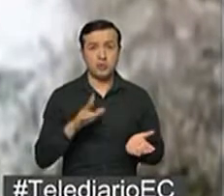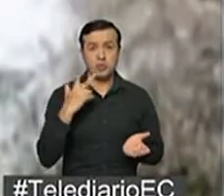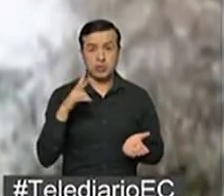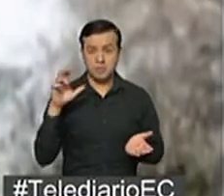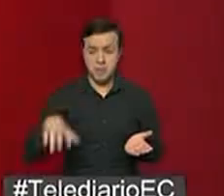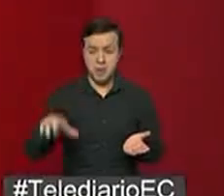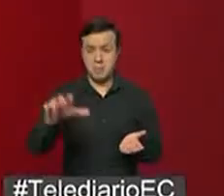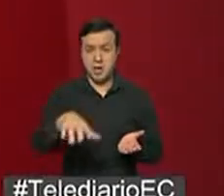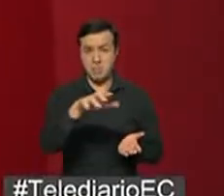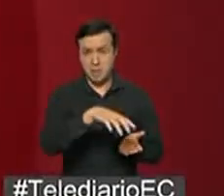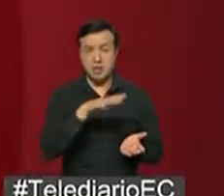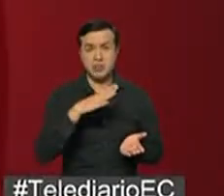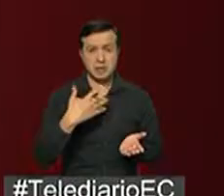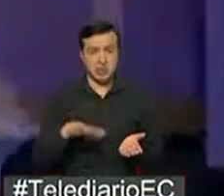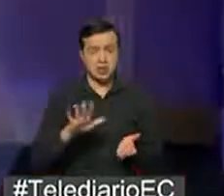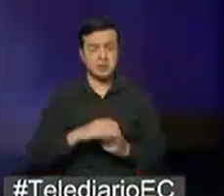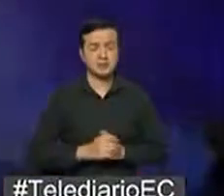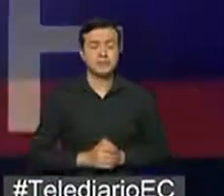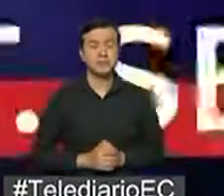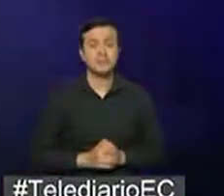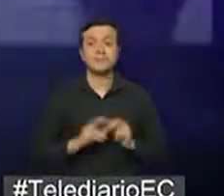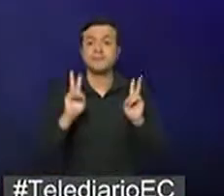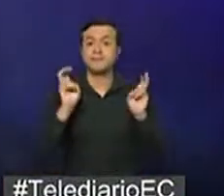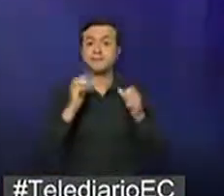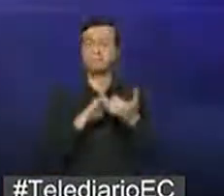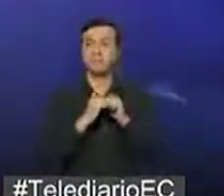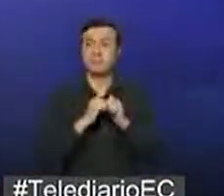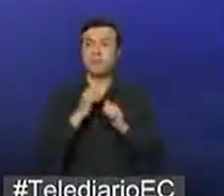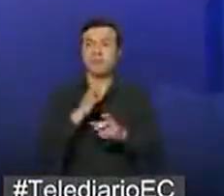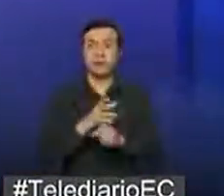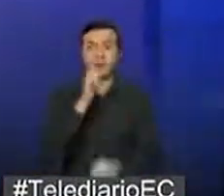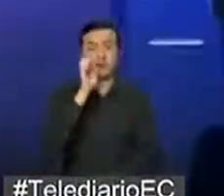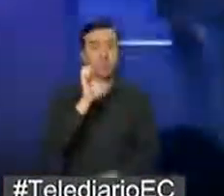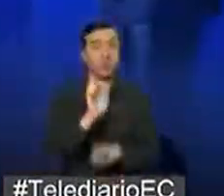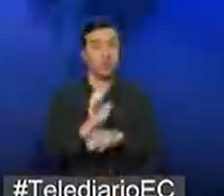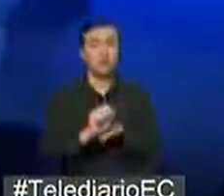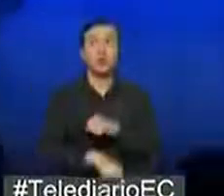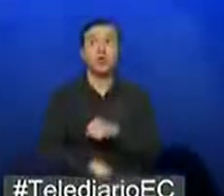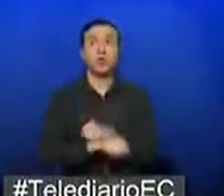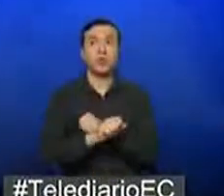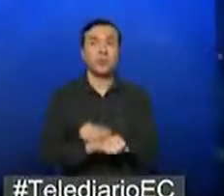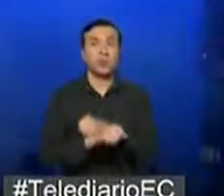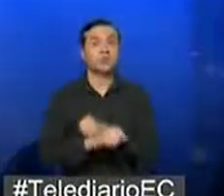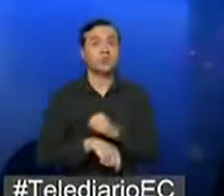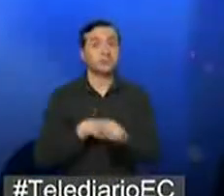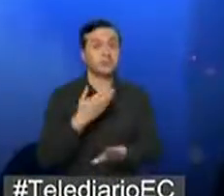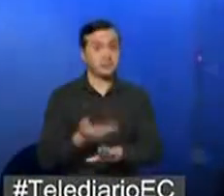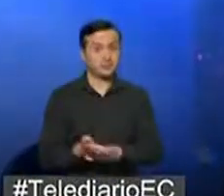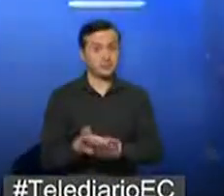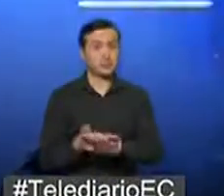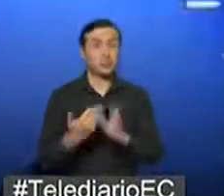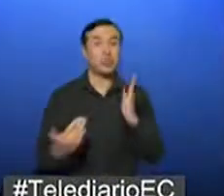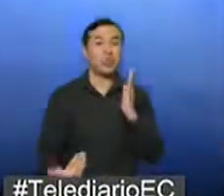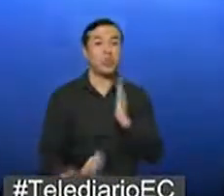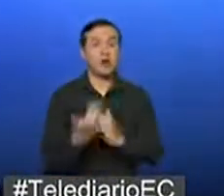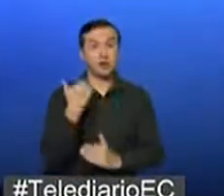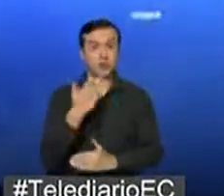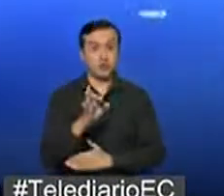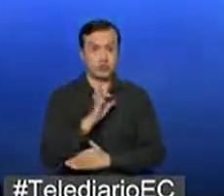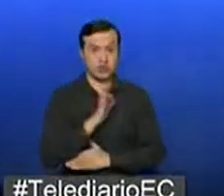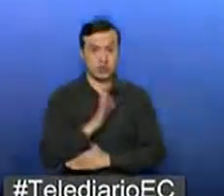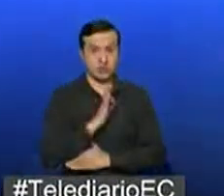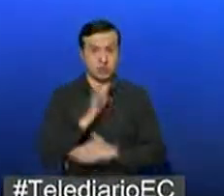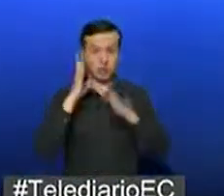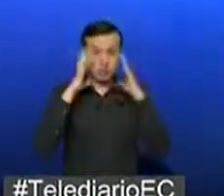más en los deportes la federación ecuatoriana de fútbol presentó al holandés jordi crime